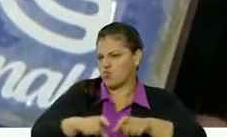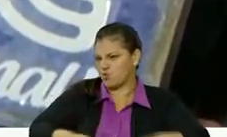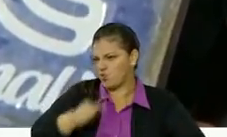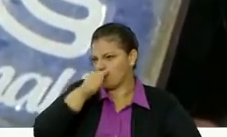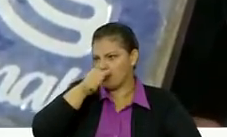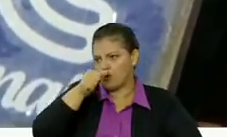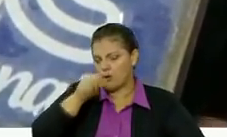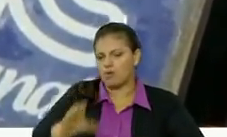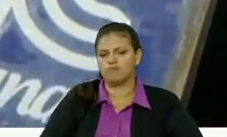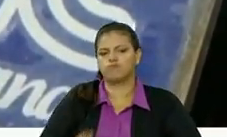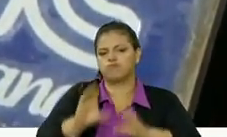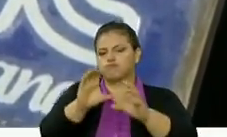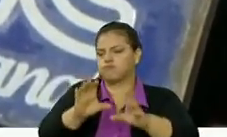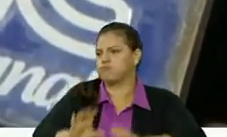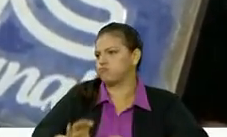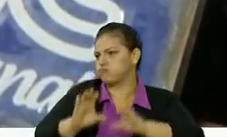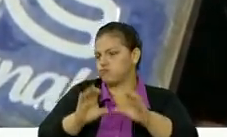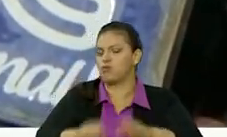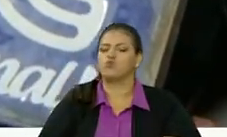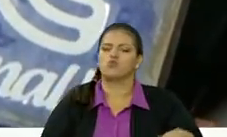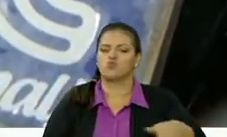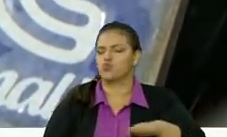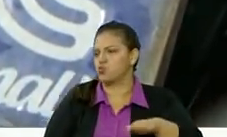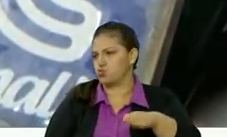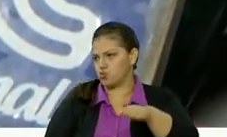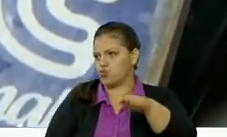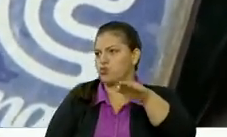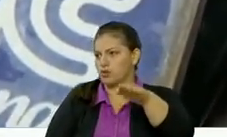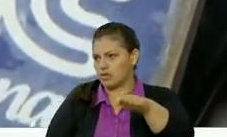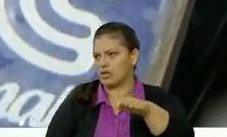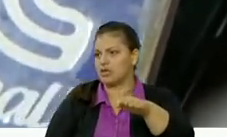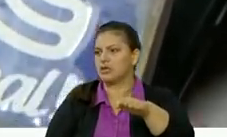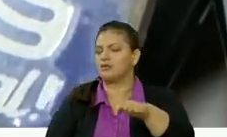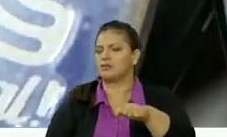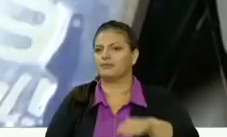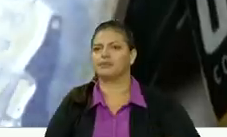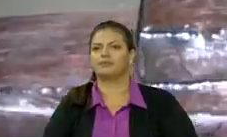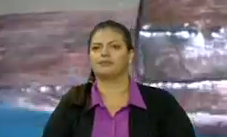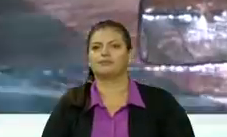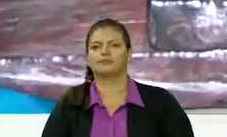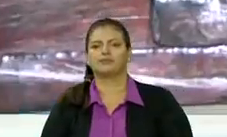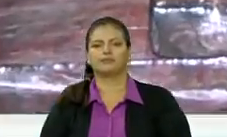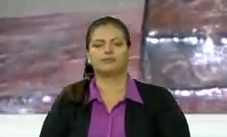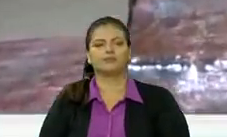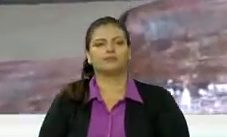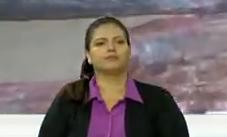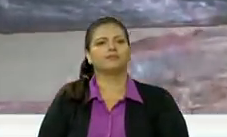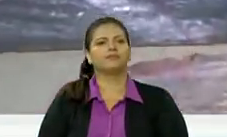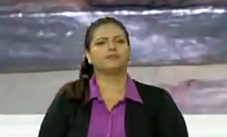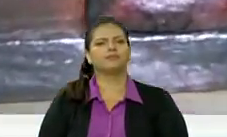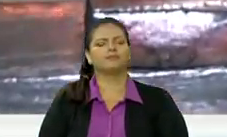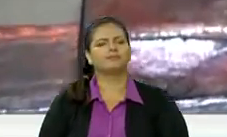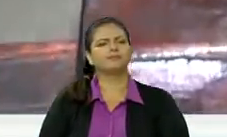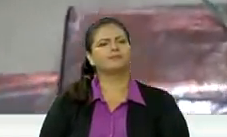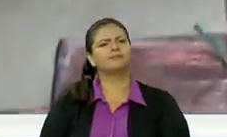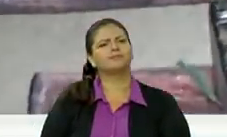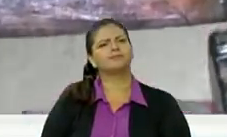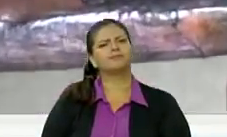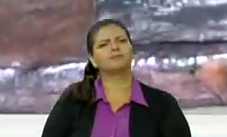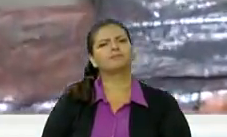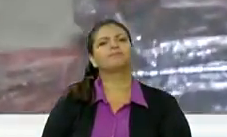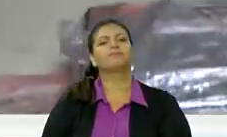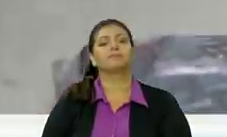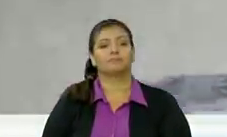luego de haber sido sometidos a las pruebas preliminares de campo dieron como positivo para clorhidrato de cocaína. El alcaloide provenía desde la provincia